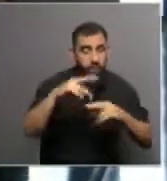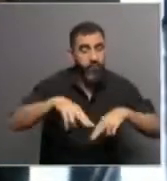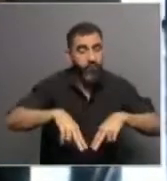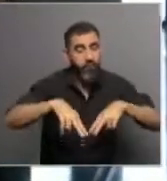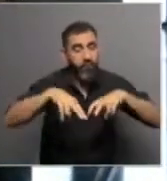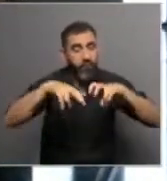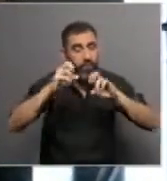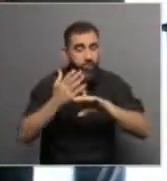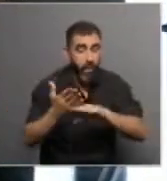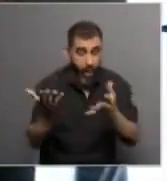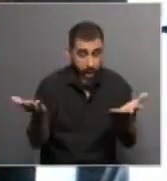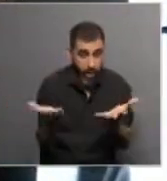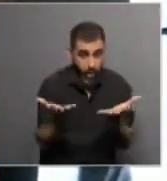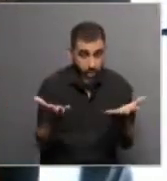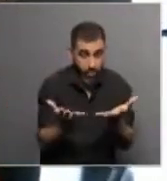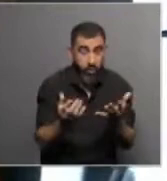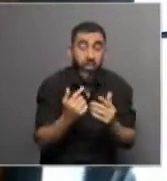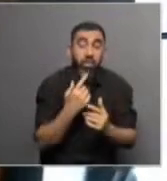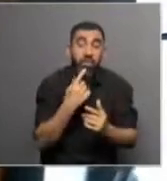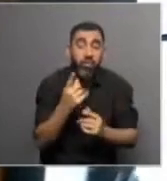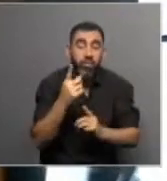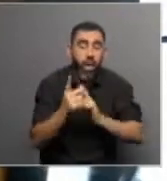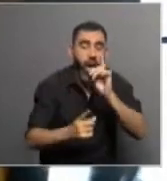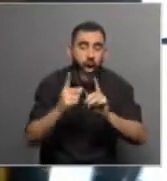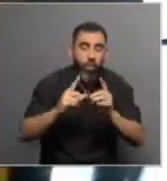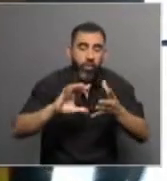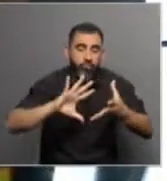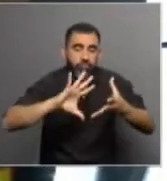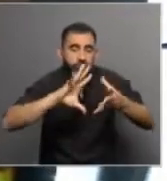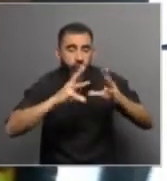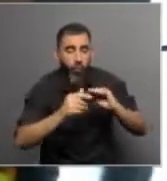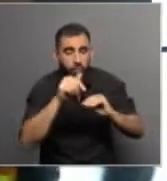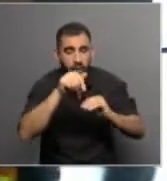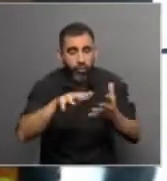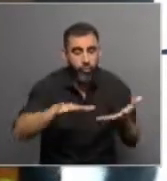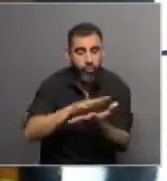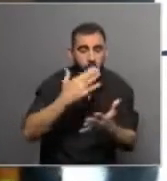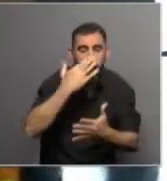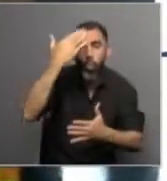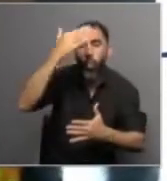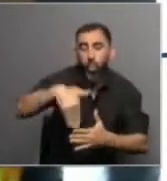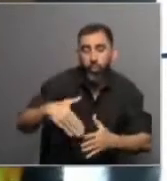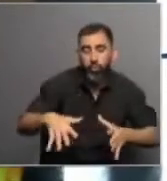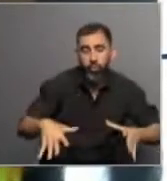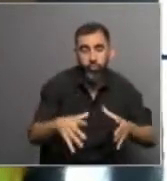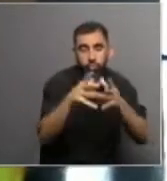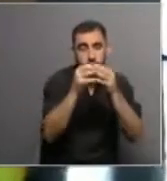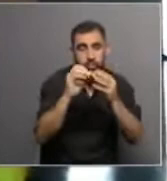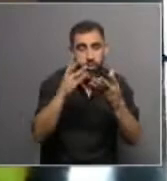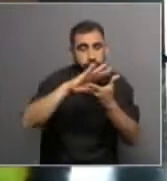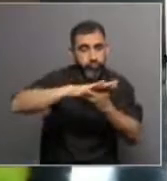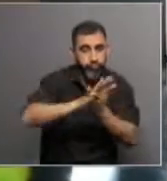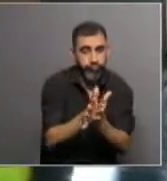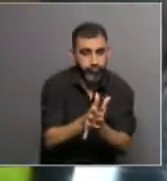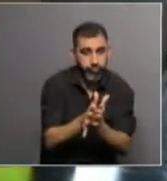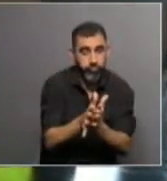Investigaciones geológicas en curso señalaron algunas formaciones de esa zona como los últimos volcanes que se apagaron aquí. No solo